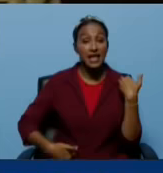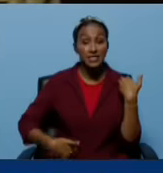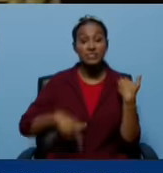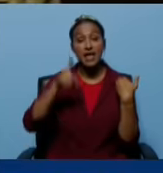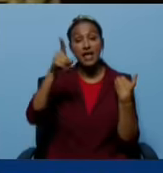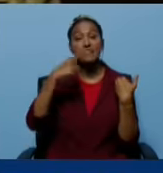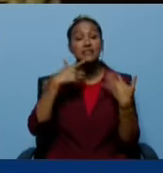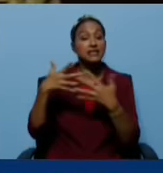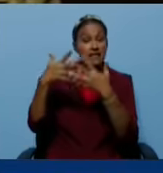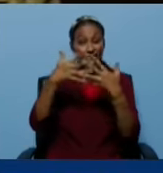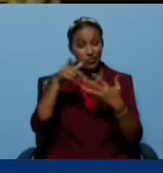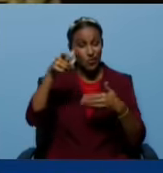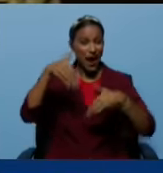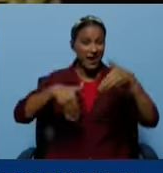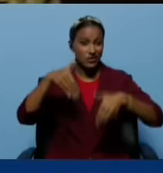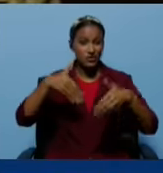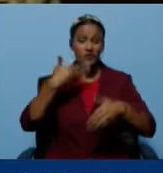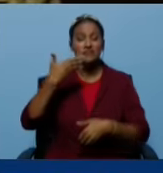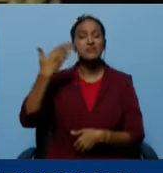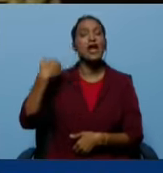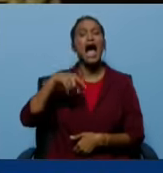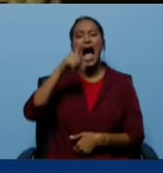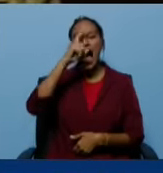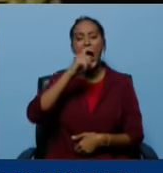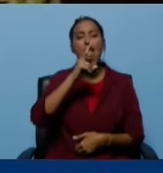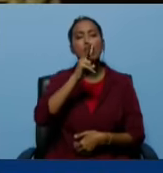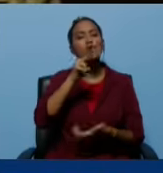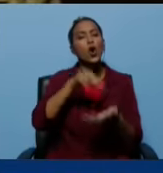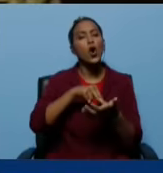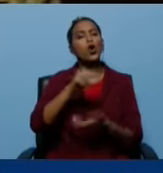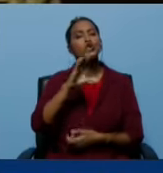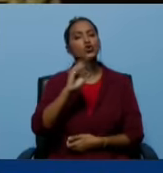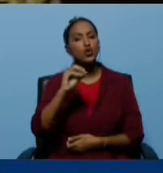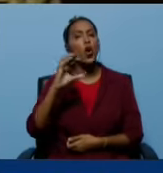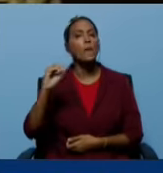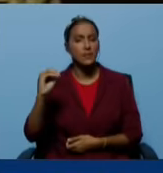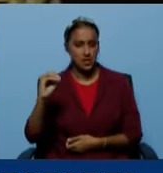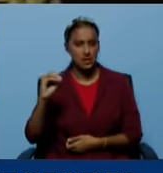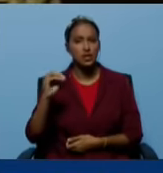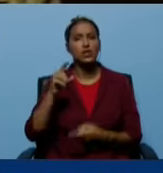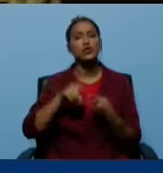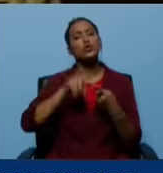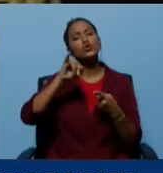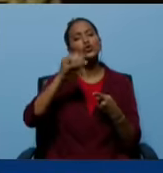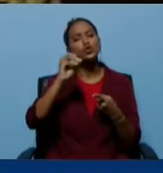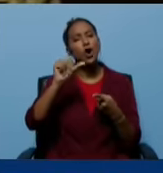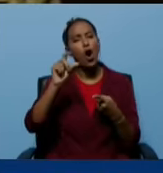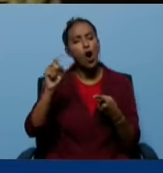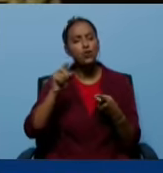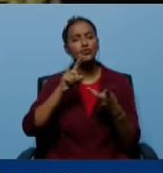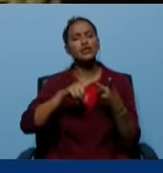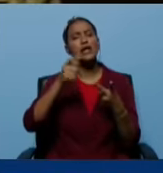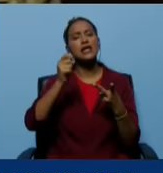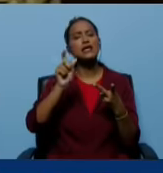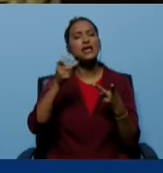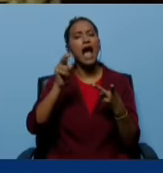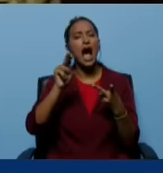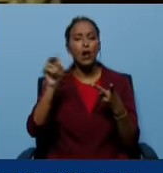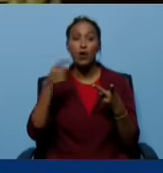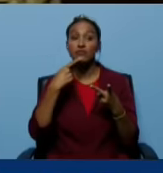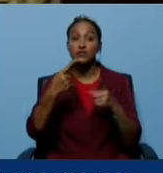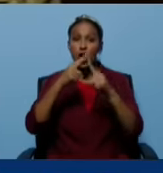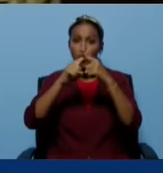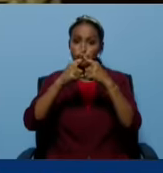2000, donde se adversaban los entonces candidatos Al Gore y George Bush, el resultado